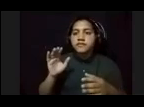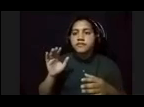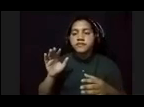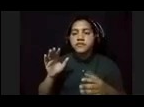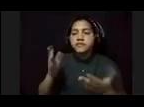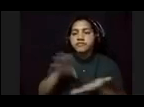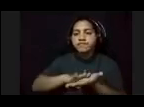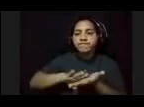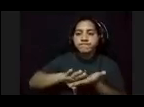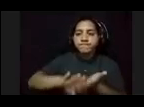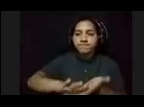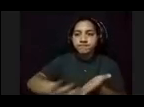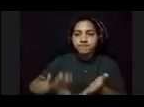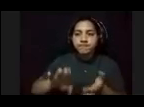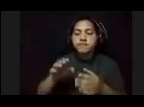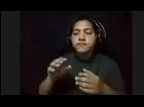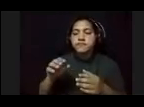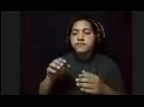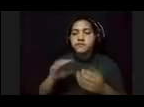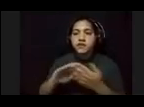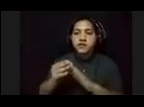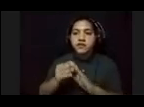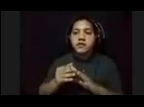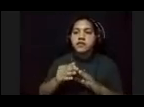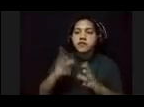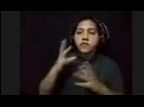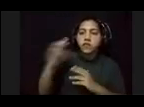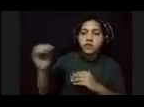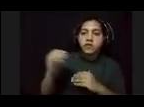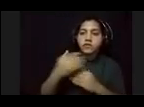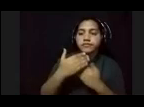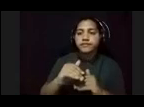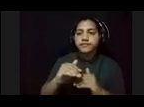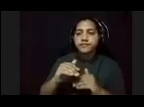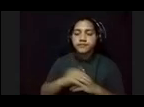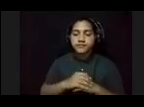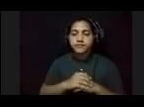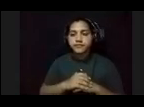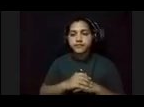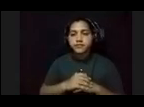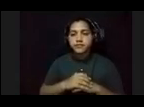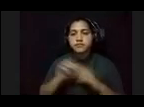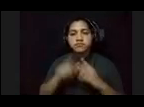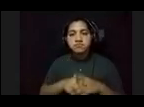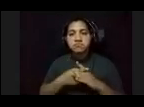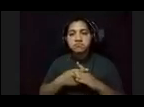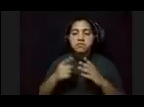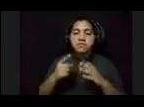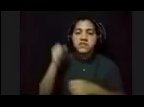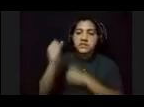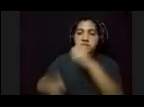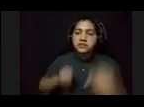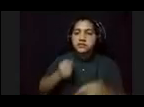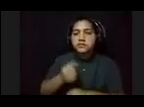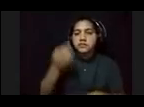hacia los terrenos extramuros. Finalmente, a principios del siglo XIX, el cementerio